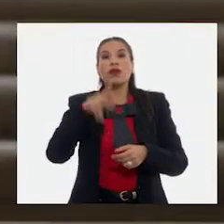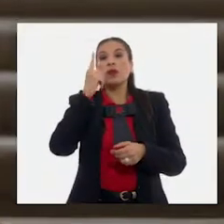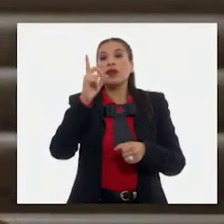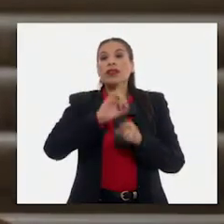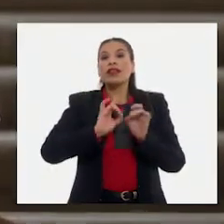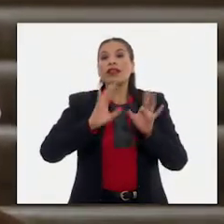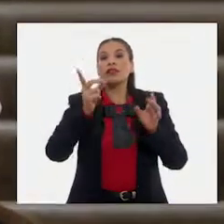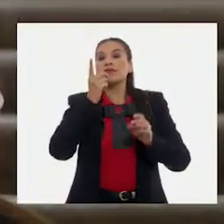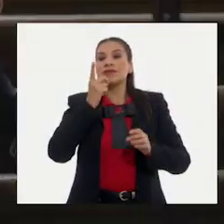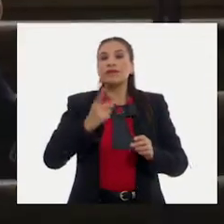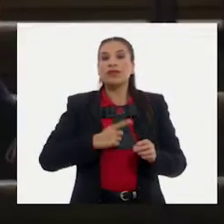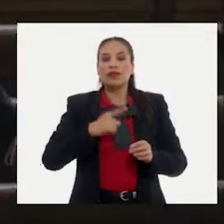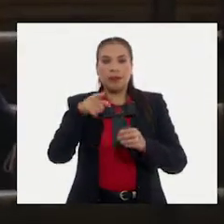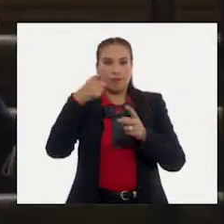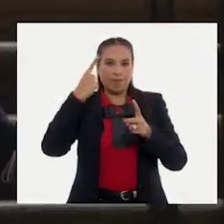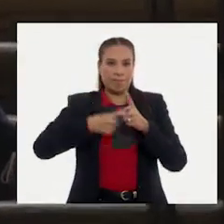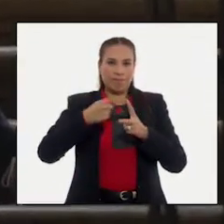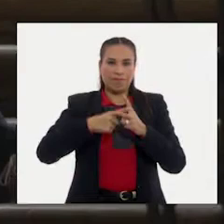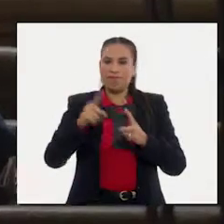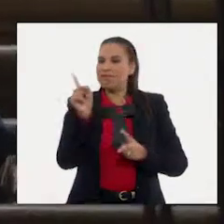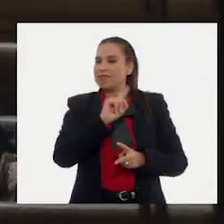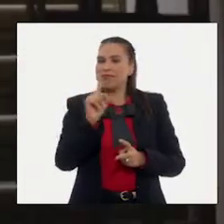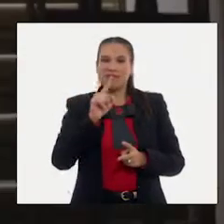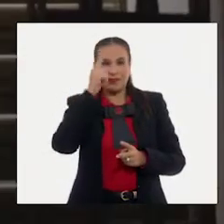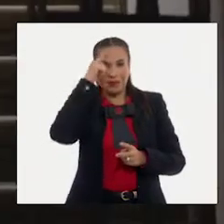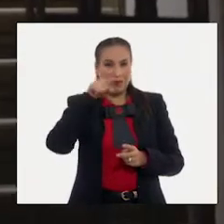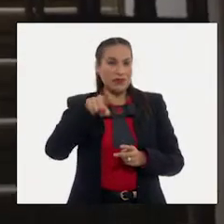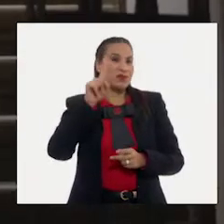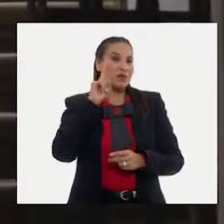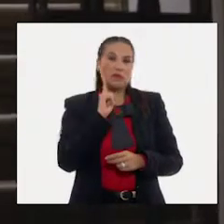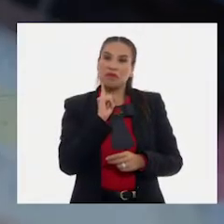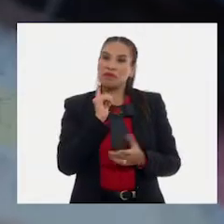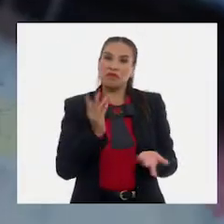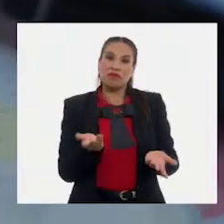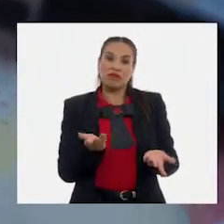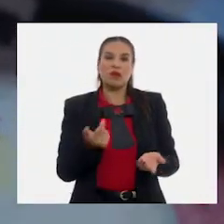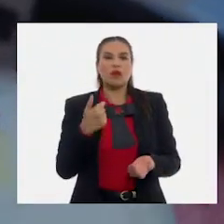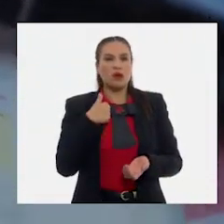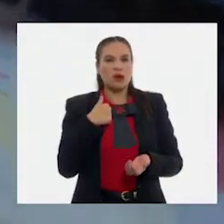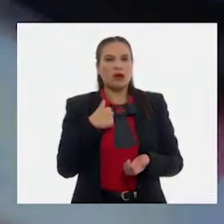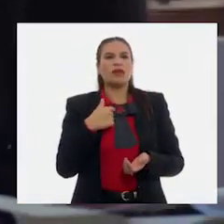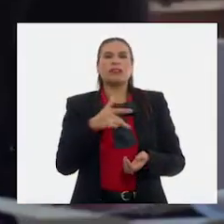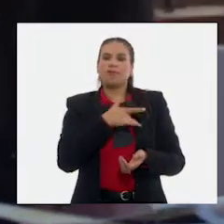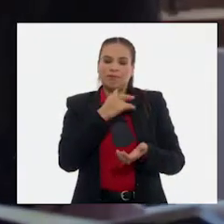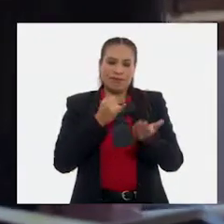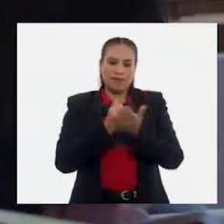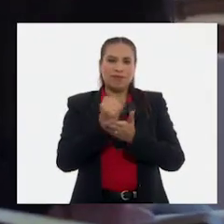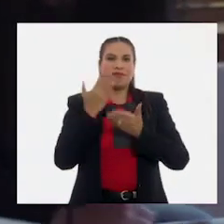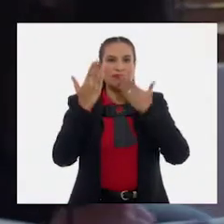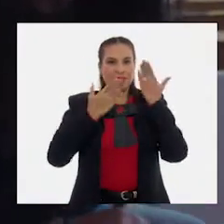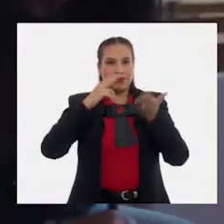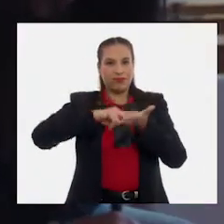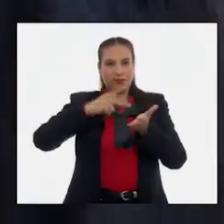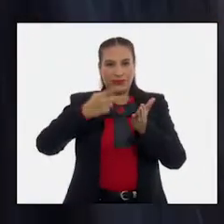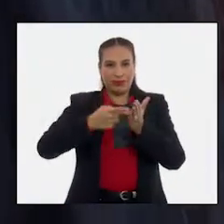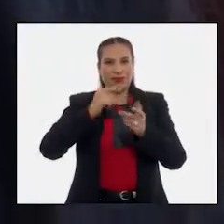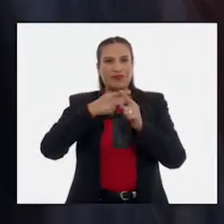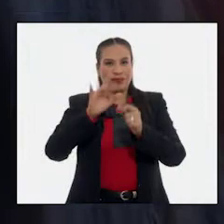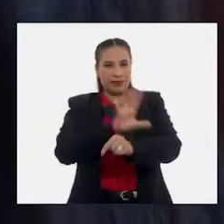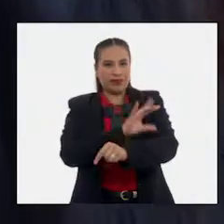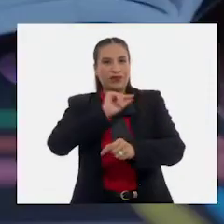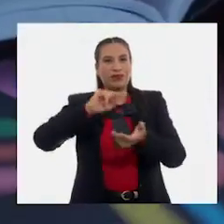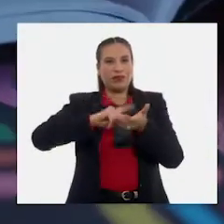me dijo, las matemáticas no son para mujeres. Así que decidí estudiar ingeniería en energía y